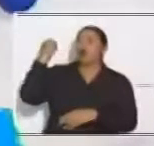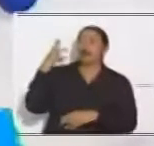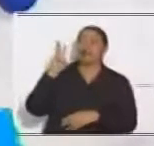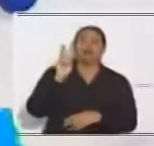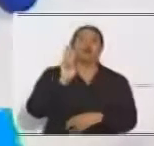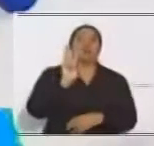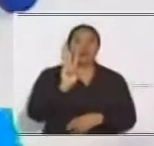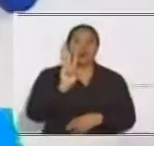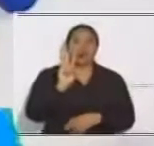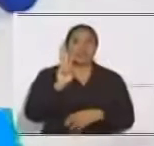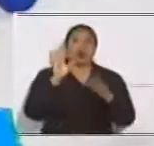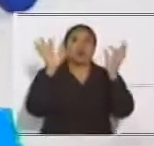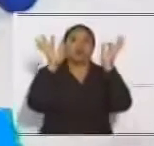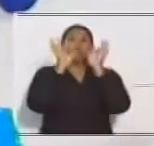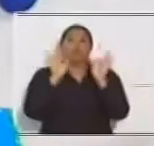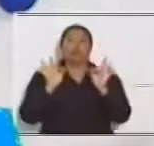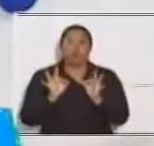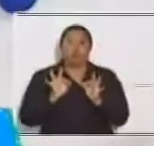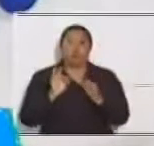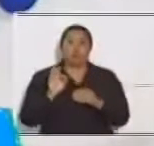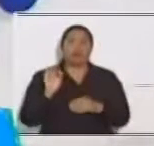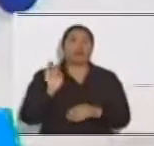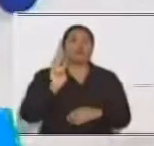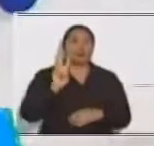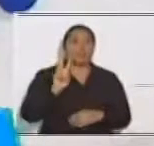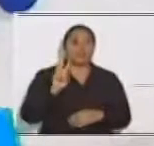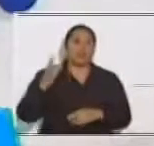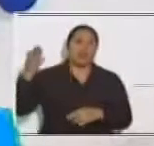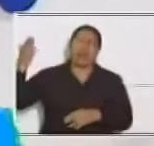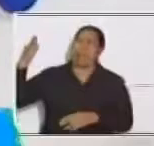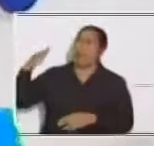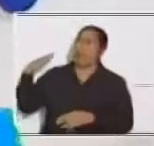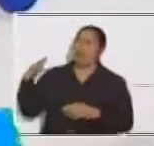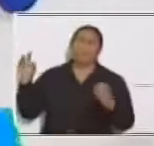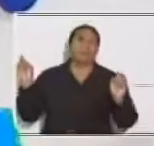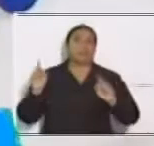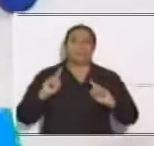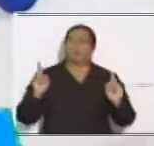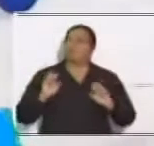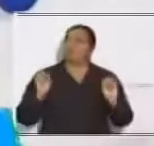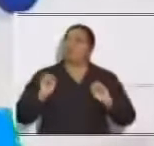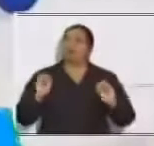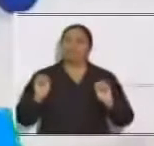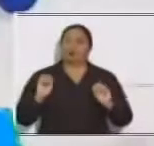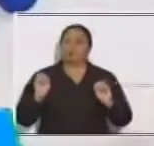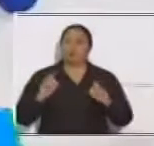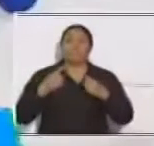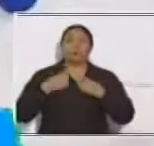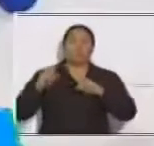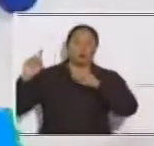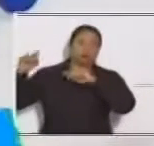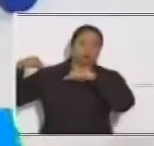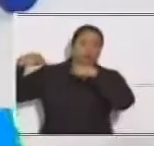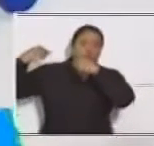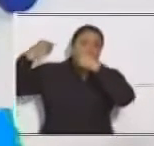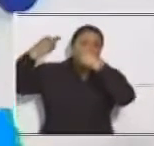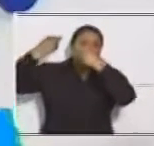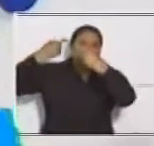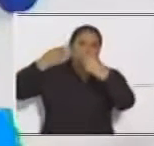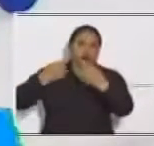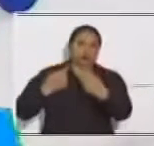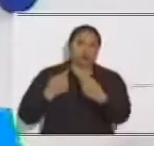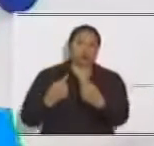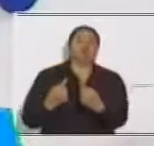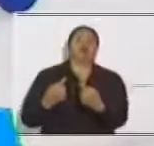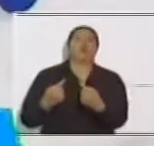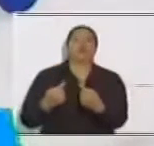nuestro tiempo, no era así ese número. A través de cientos de años, cada cultura, cada